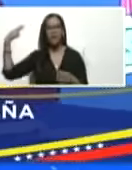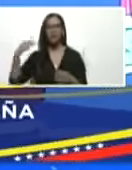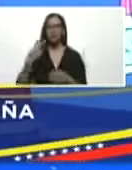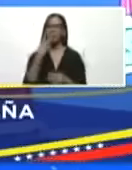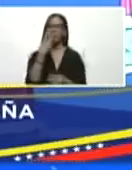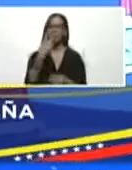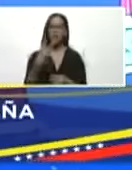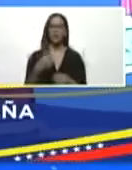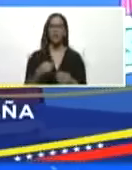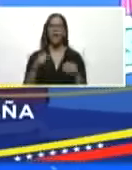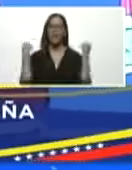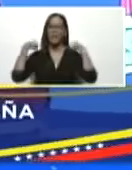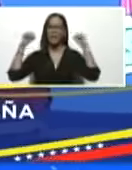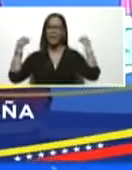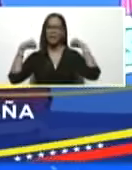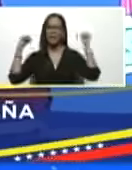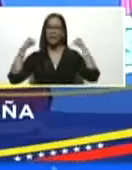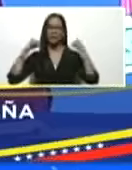visión, a la práctica.